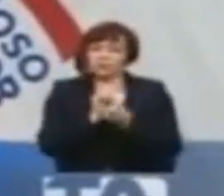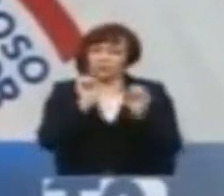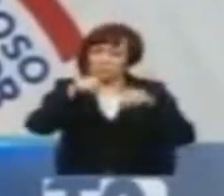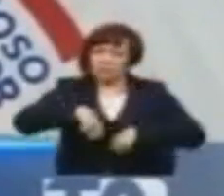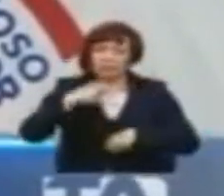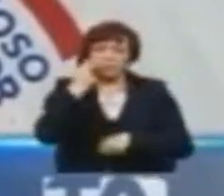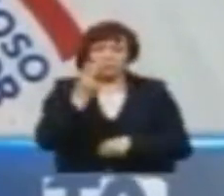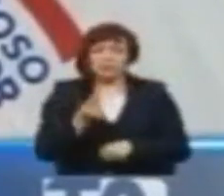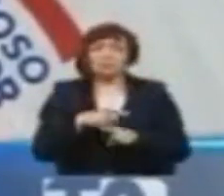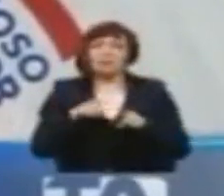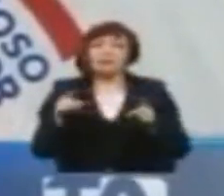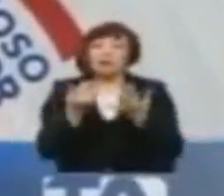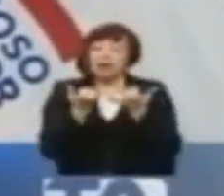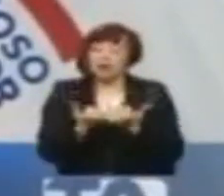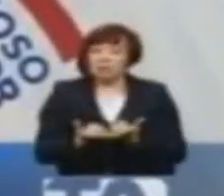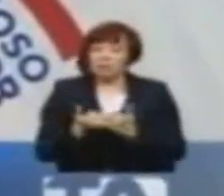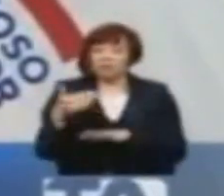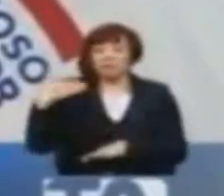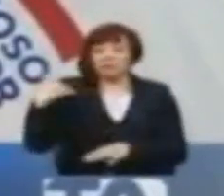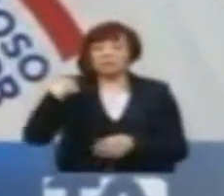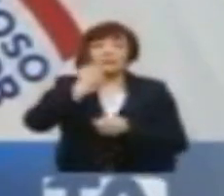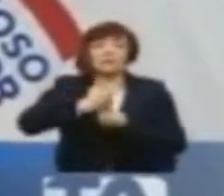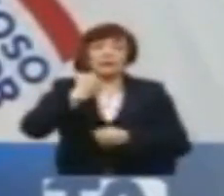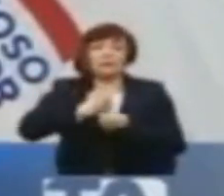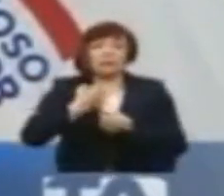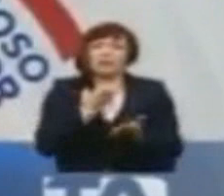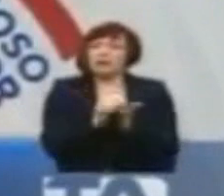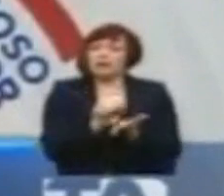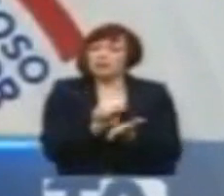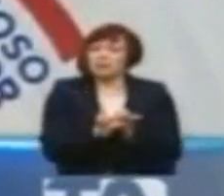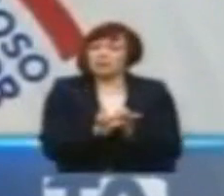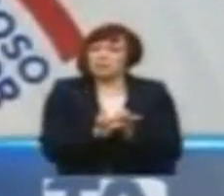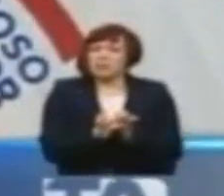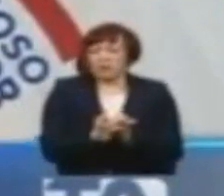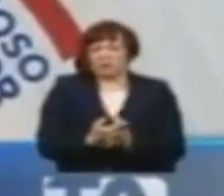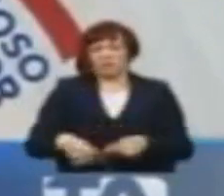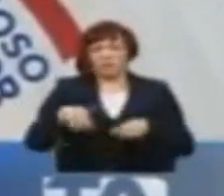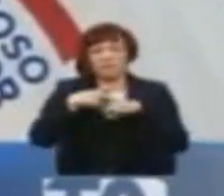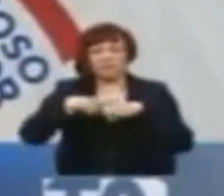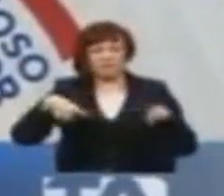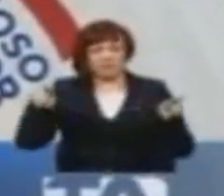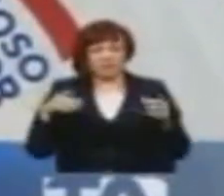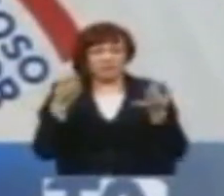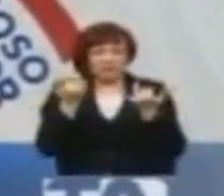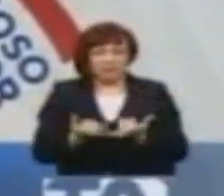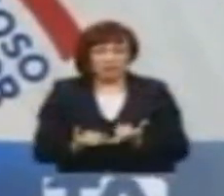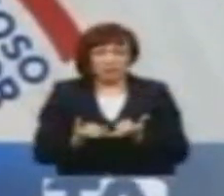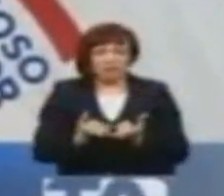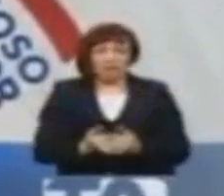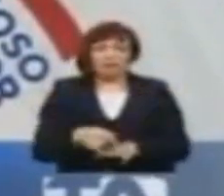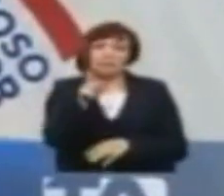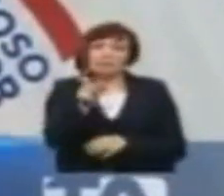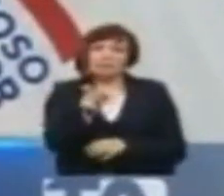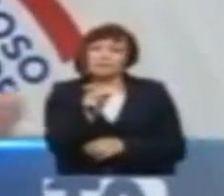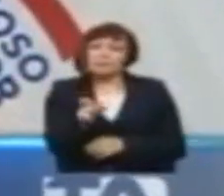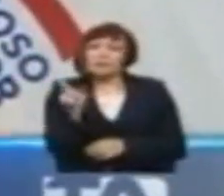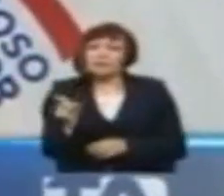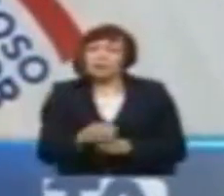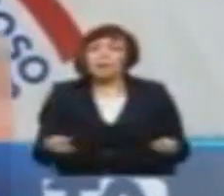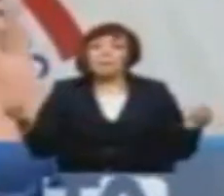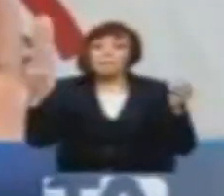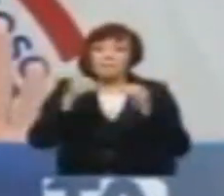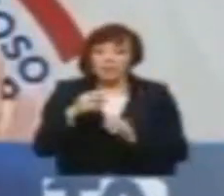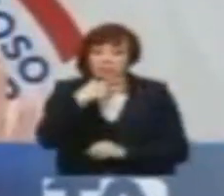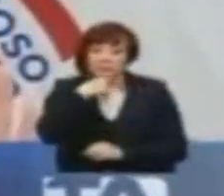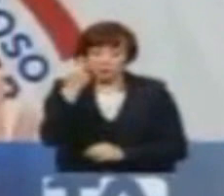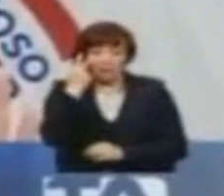claro. Entonces, pero no, aquí tenemos un trabajo económico por detrás, ¿no? Direccionado a obtener un mayor número de seguidores. Y podemos